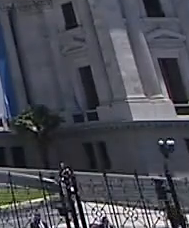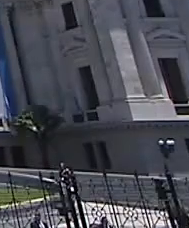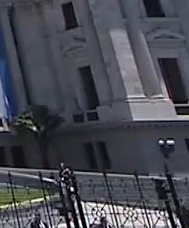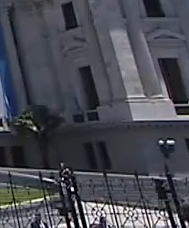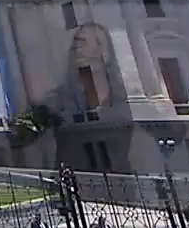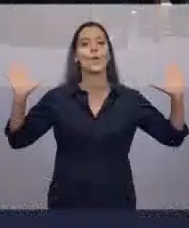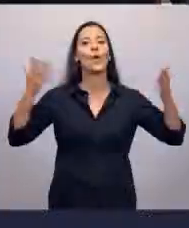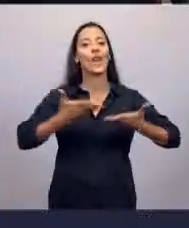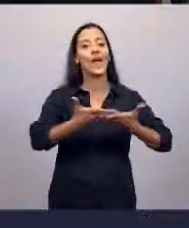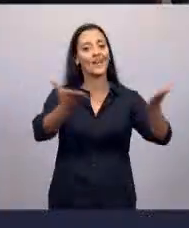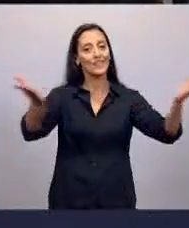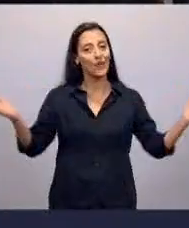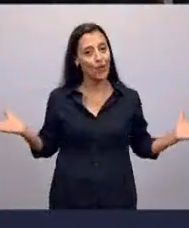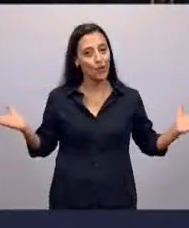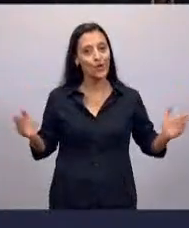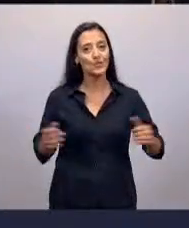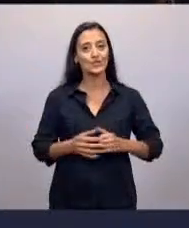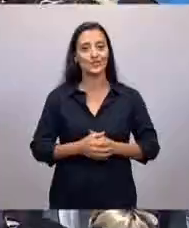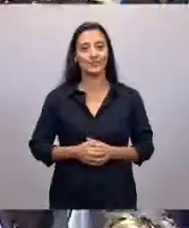a todos. Hola a todos.